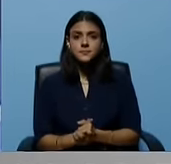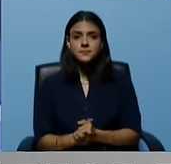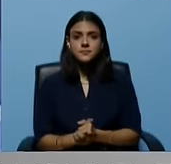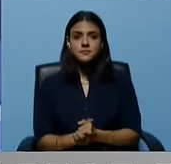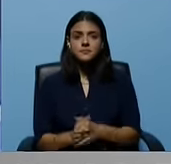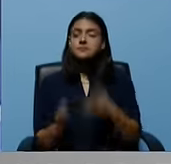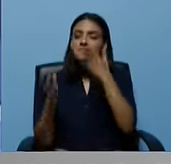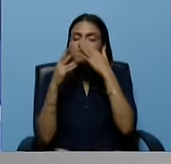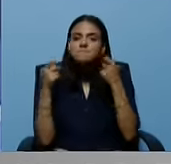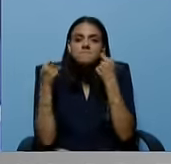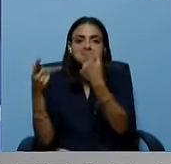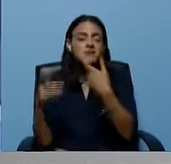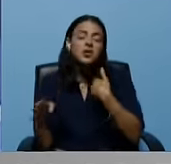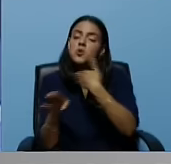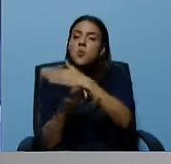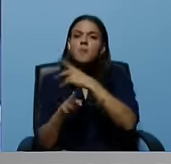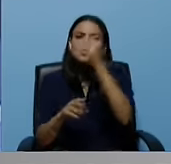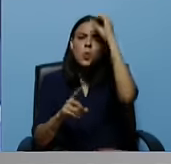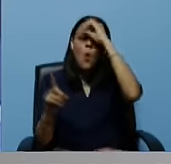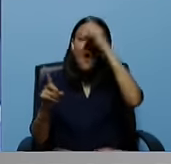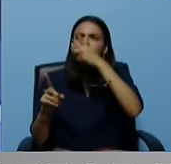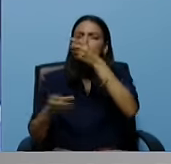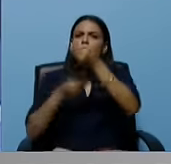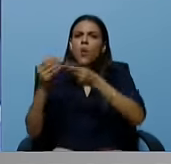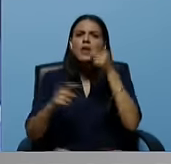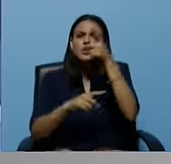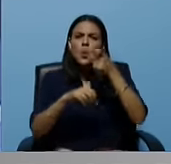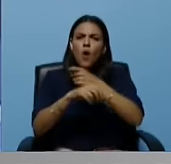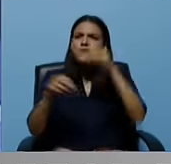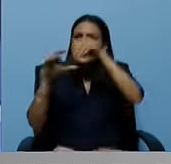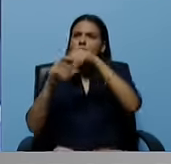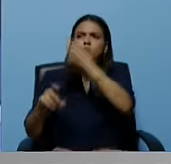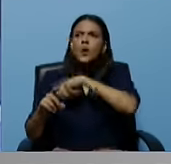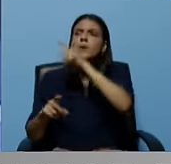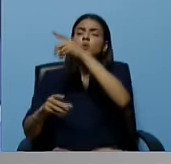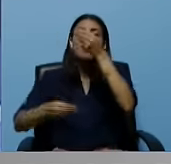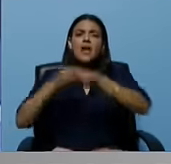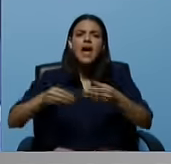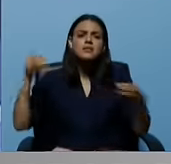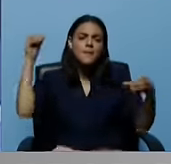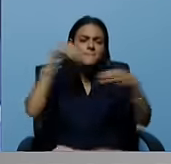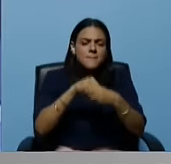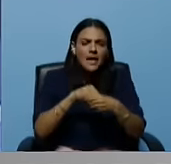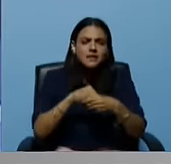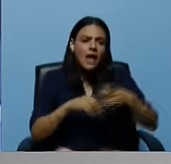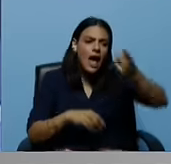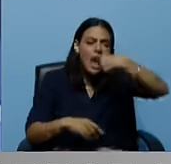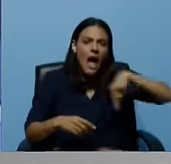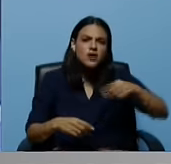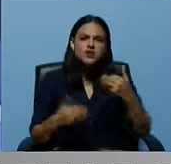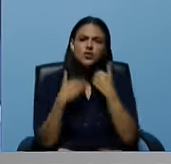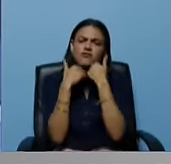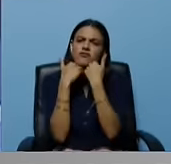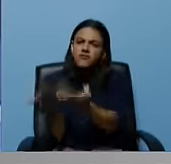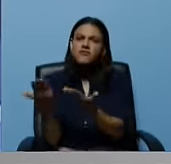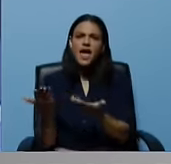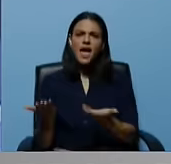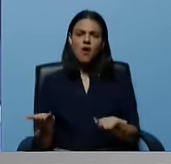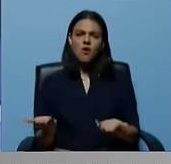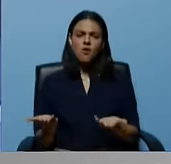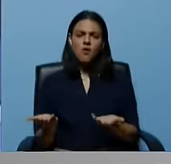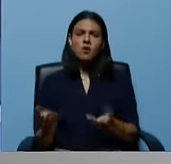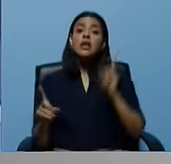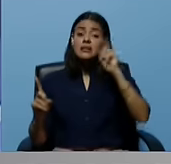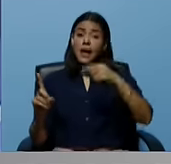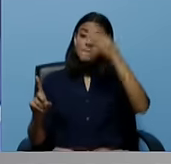No nos importa. Es una agresión indecible. Hasta con el señor